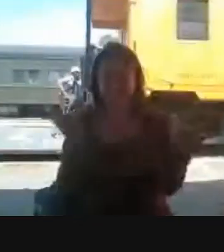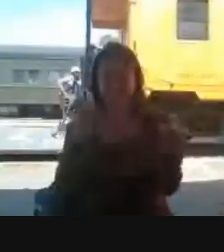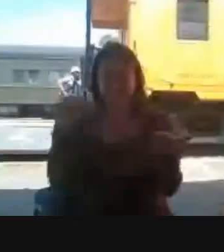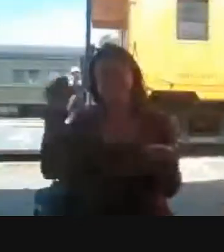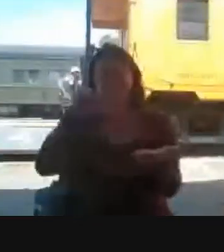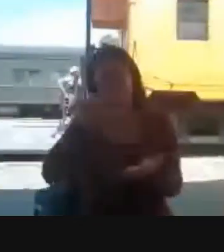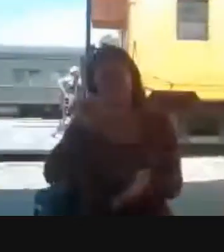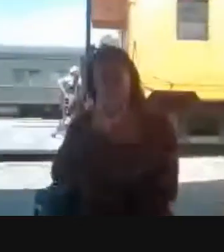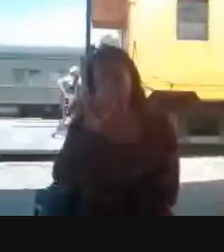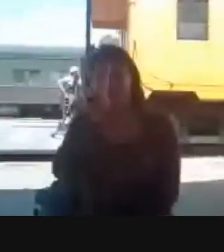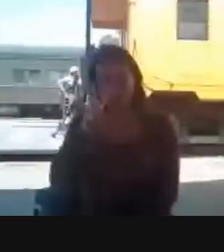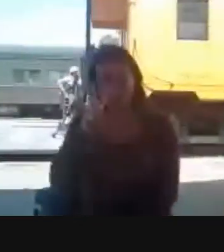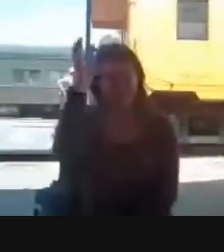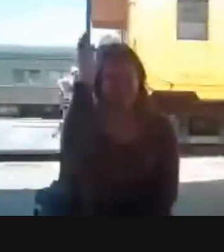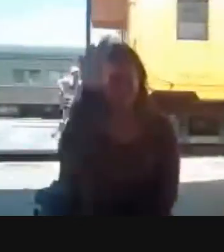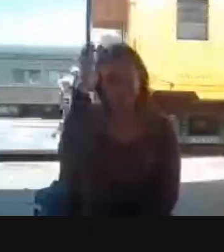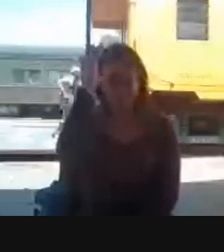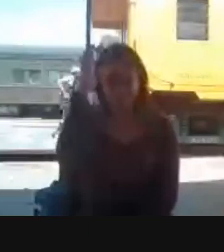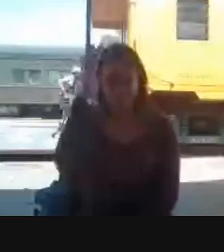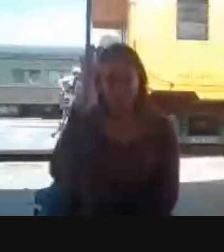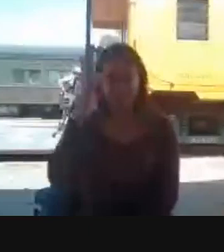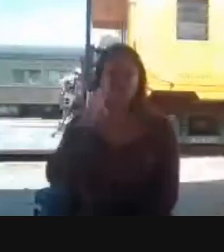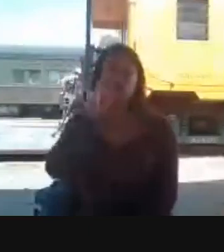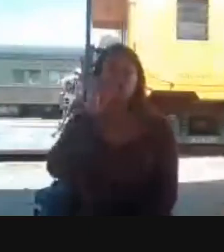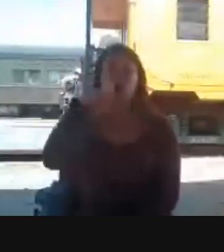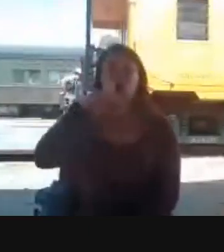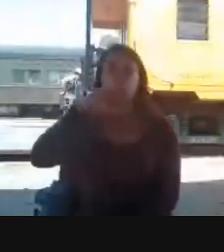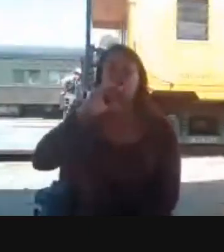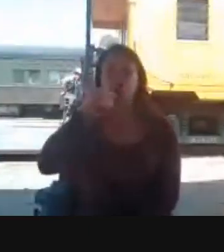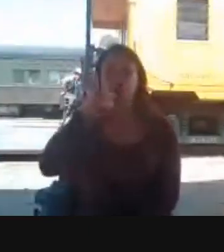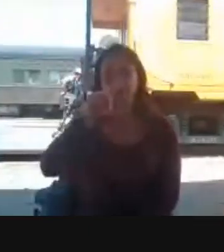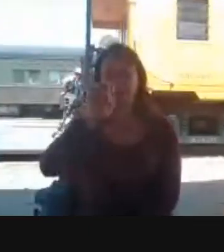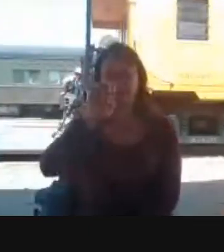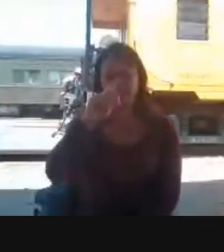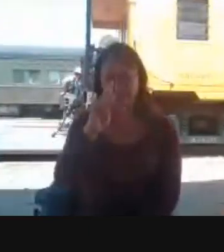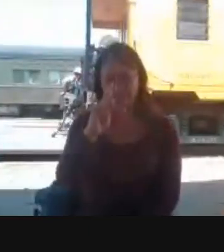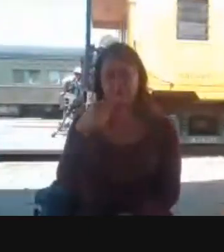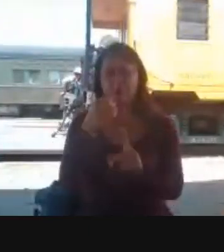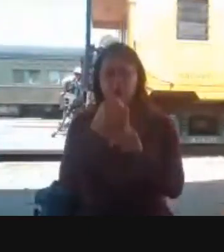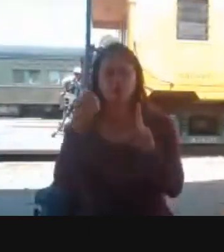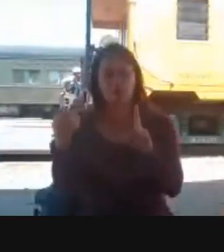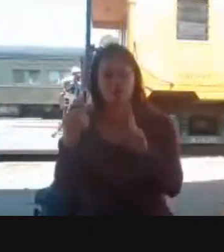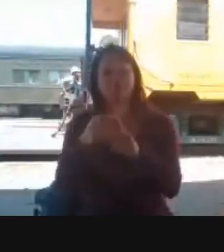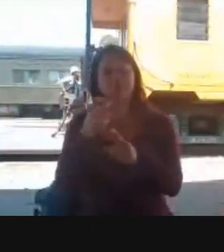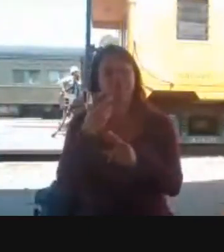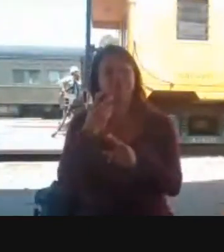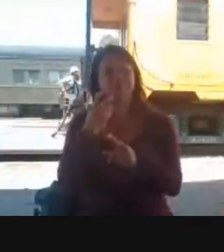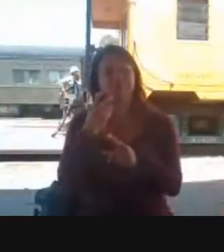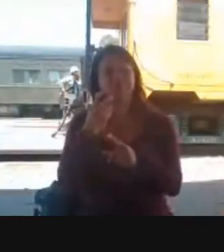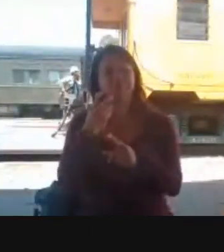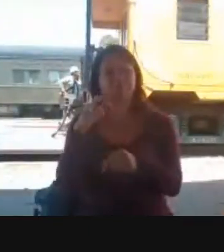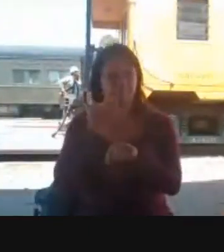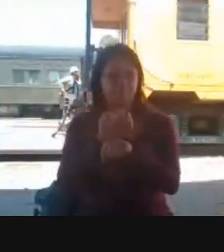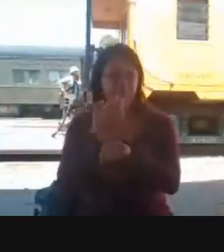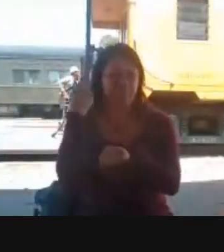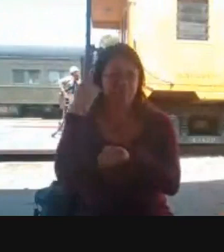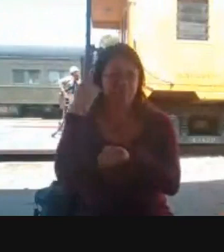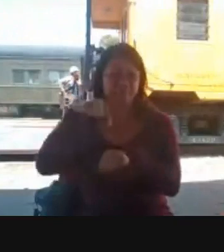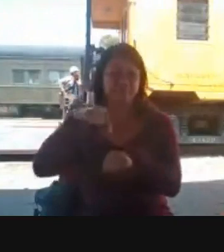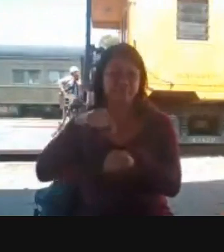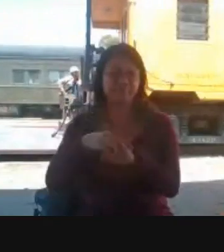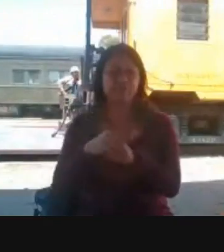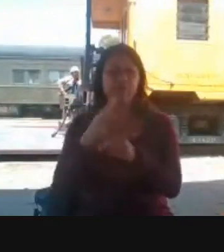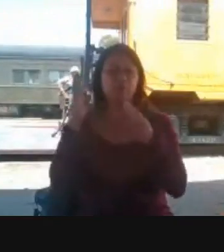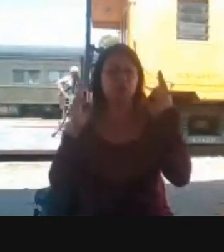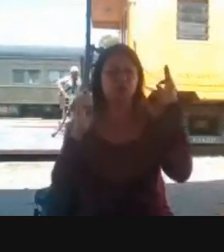de conferencias llamado Jueves y Viernes en la Ciencia, que organiza el Consejo de Ciencia y Tecnología del Estado de Puebla